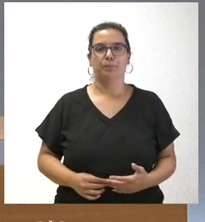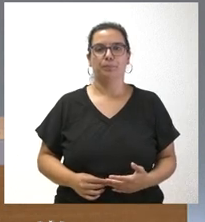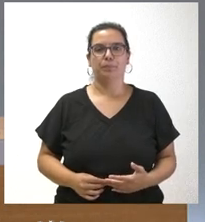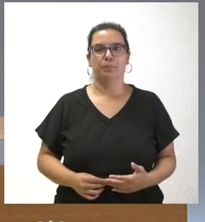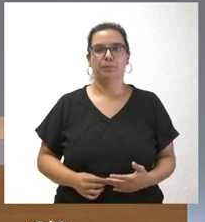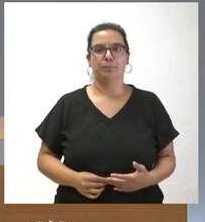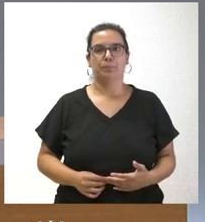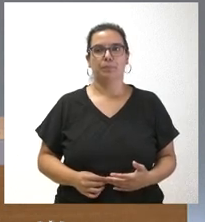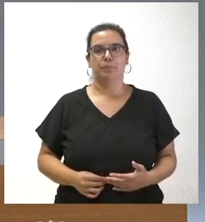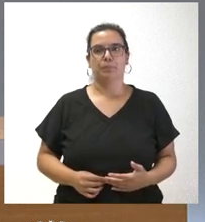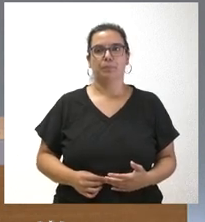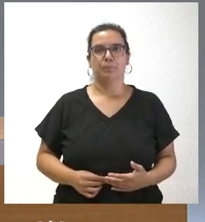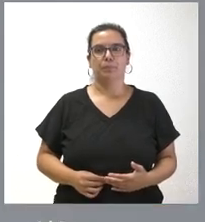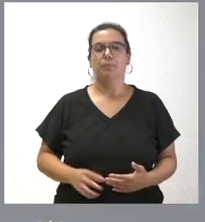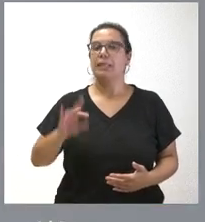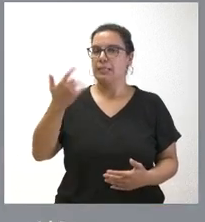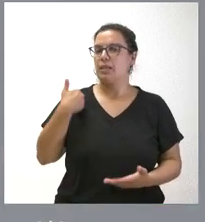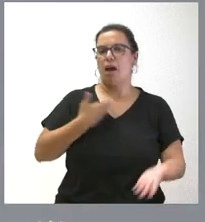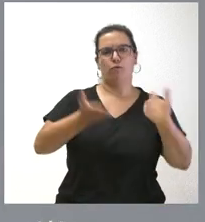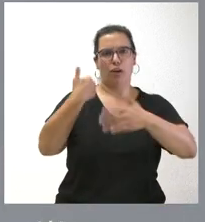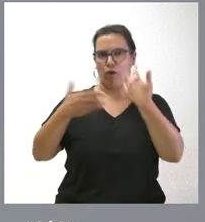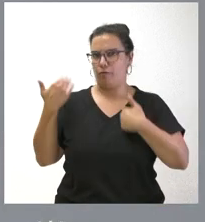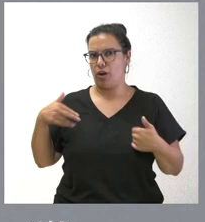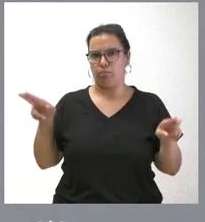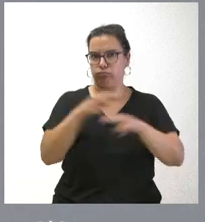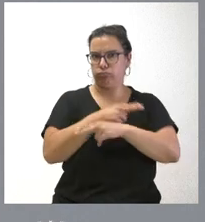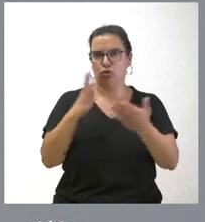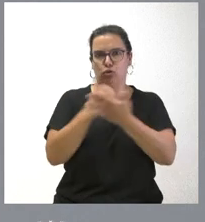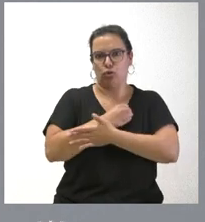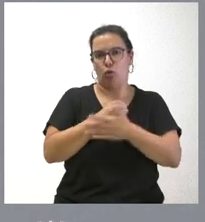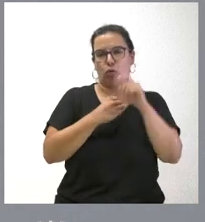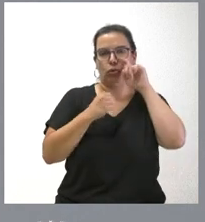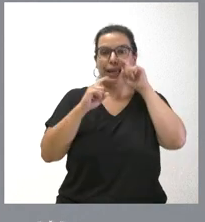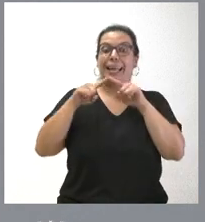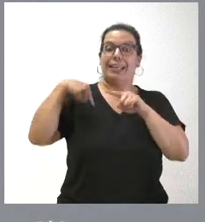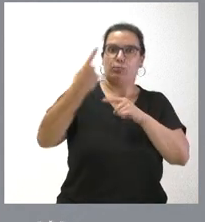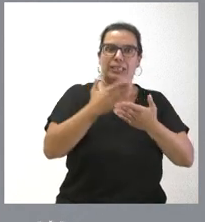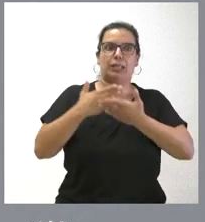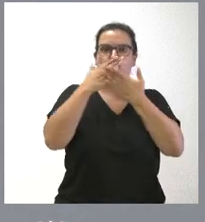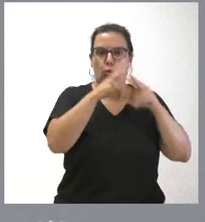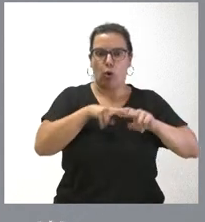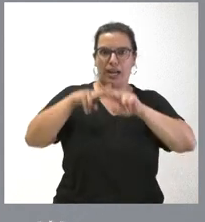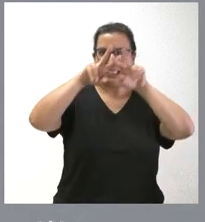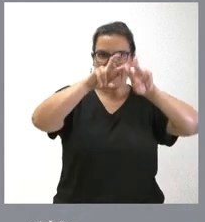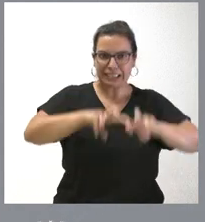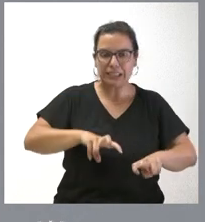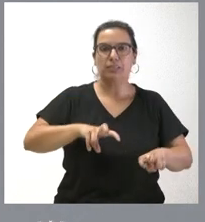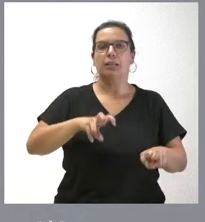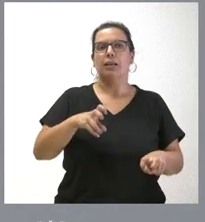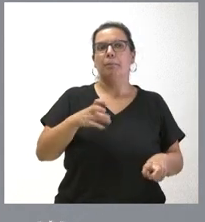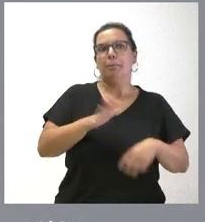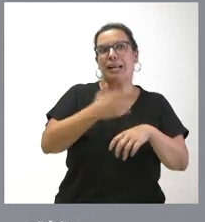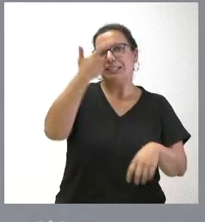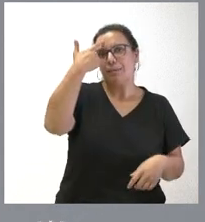sí se ha producido a su retirada sin perjuicio lógicamente de su posterior estudio y análisis identificando también Cuáles son